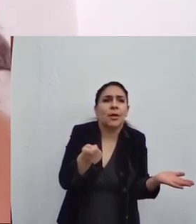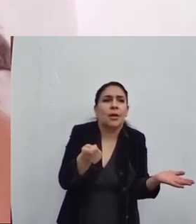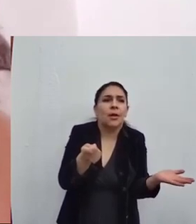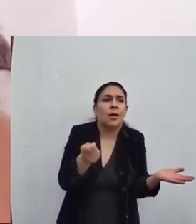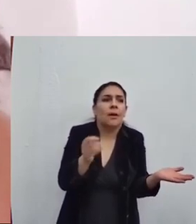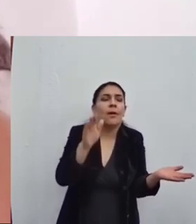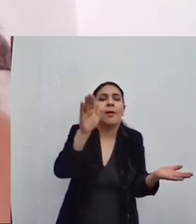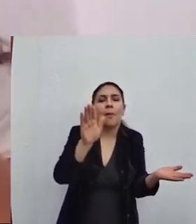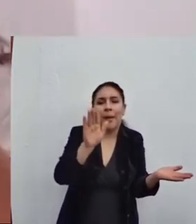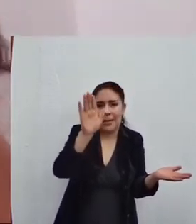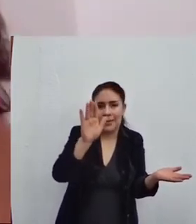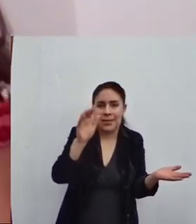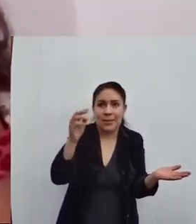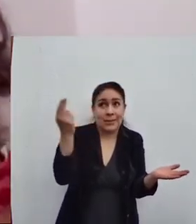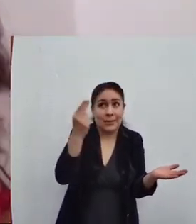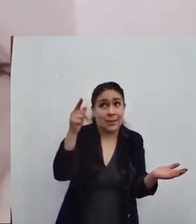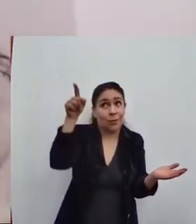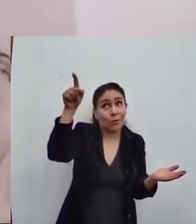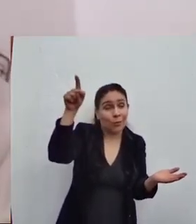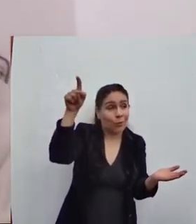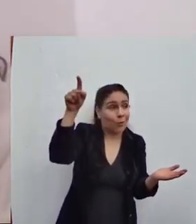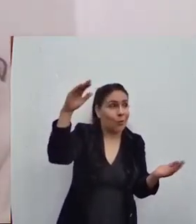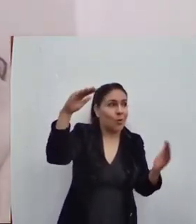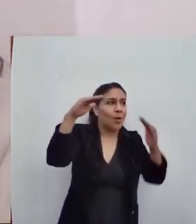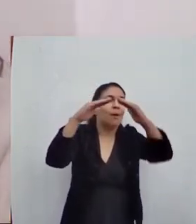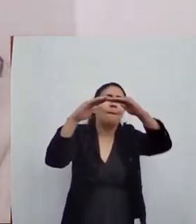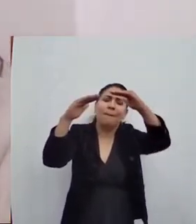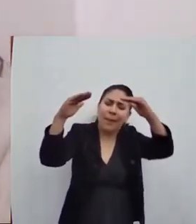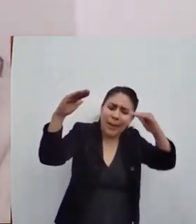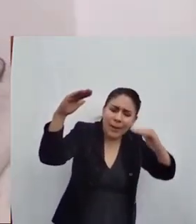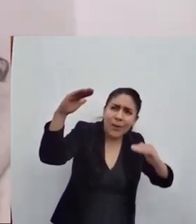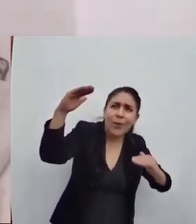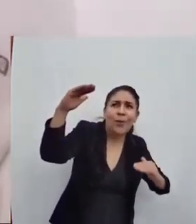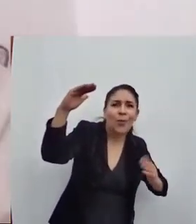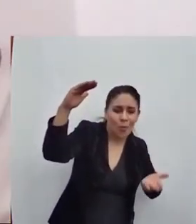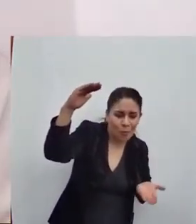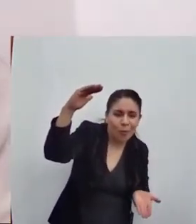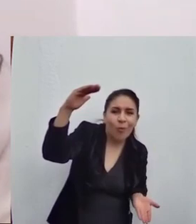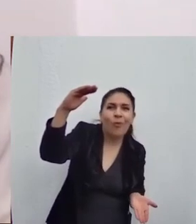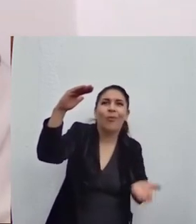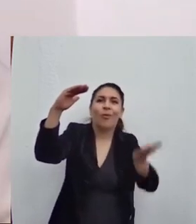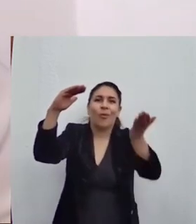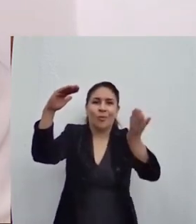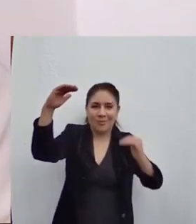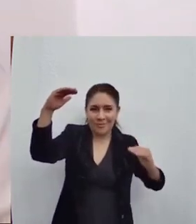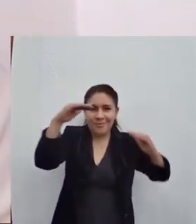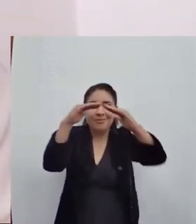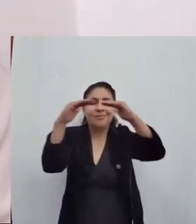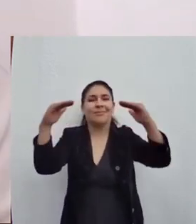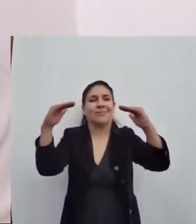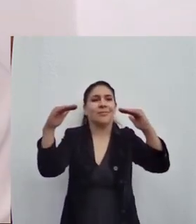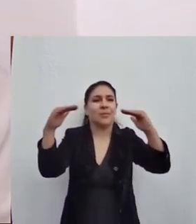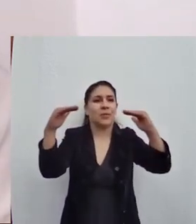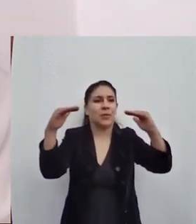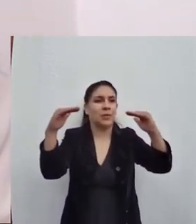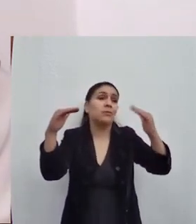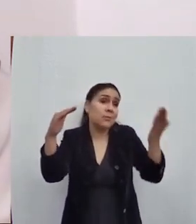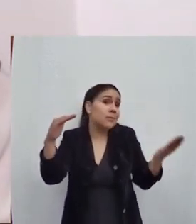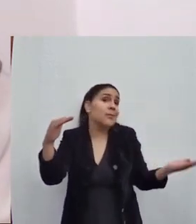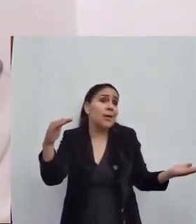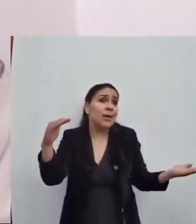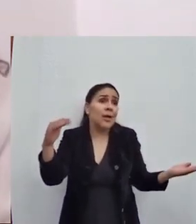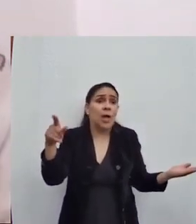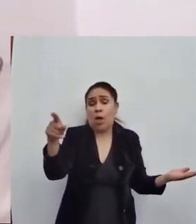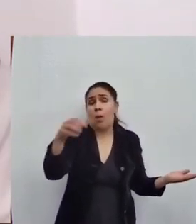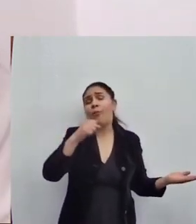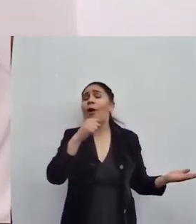padrísimo los artículos, suena increíble todo lo que se está haciendo a nivel de redacción, pero al momento de llevarlo a cabo no está